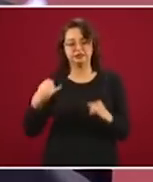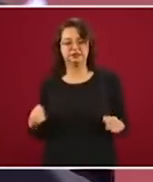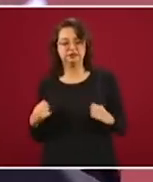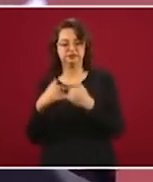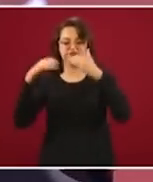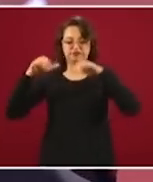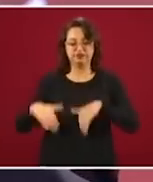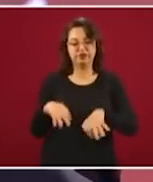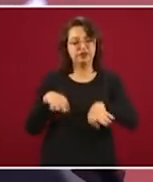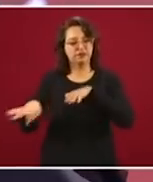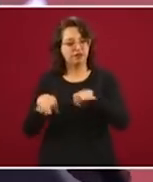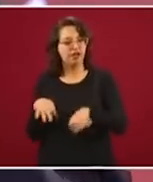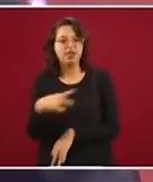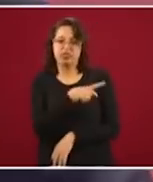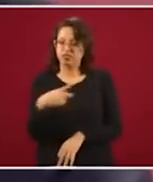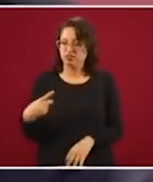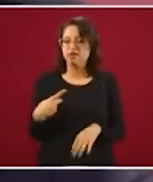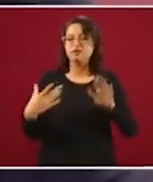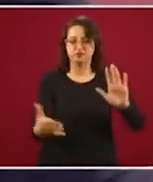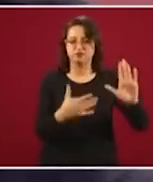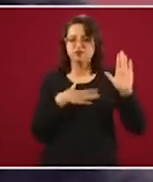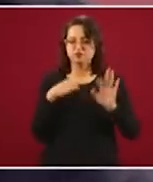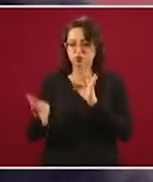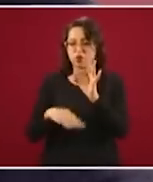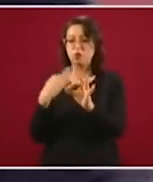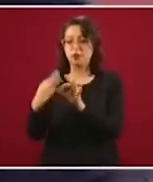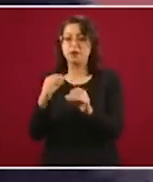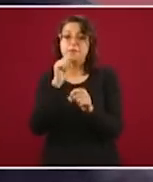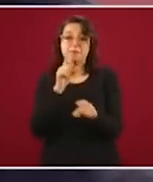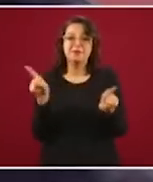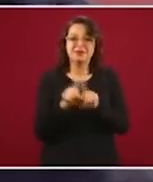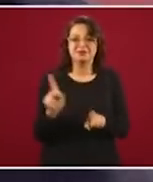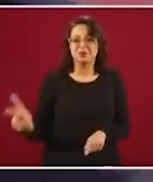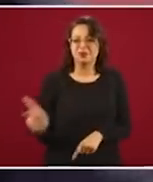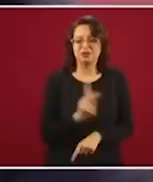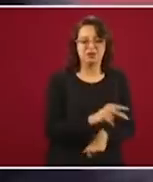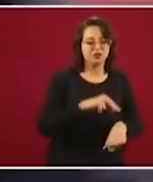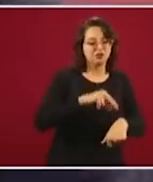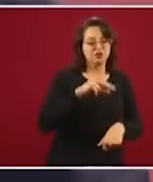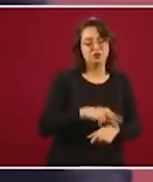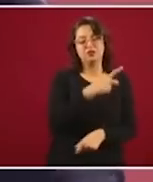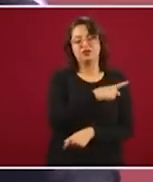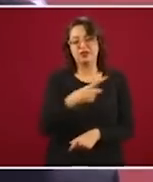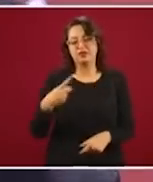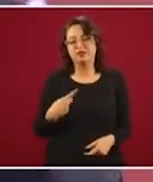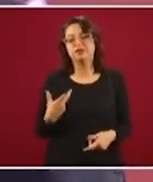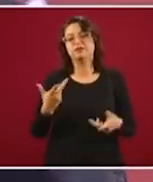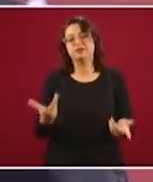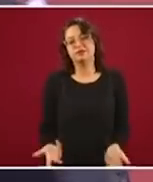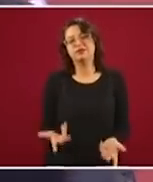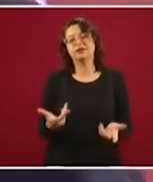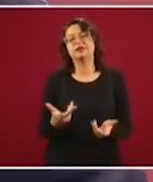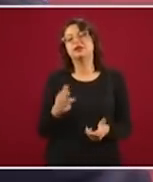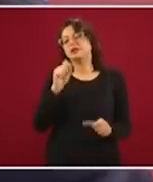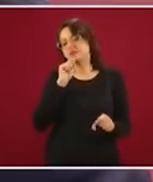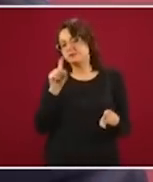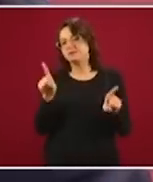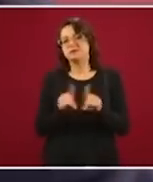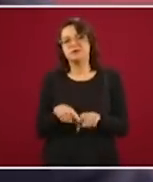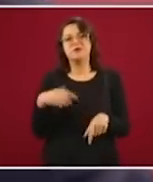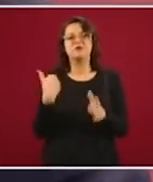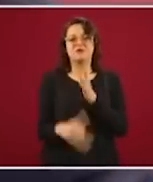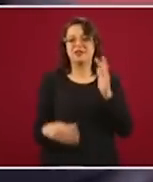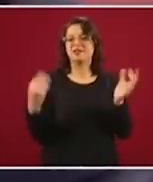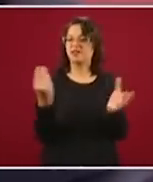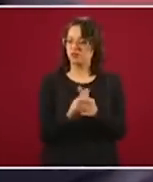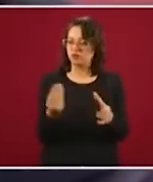es viable y posible, también haciendo de nuestra parte algo que se había dejado de hacer, abrir más cursos. Hay lugares en donde